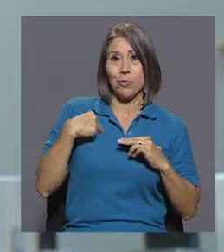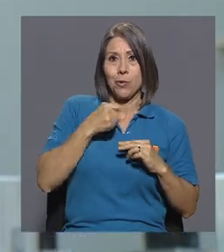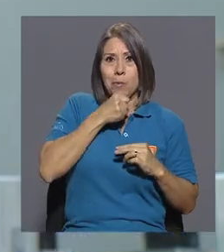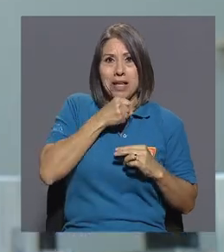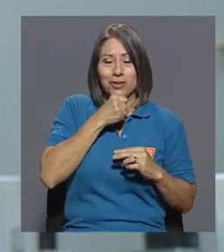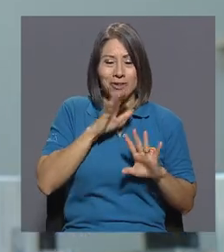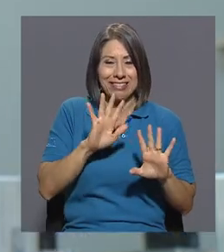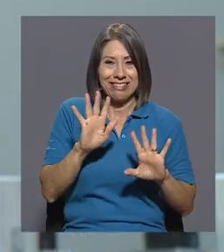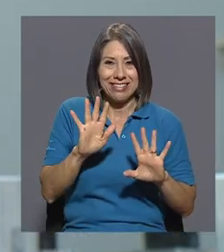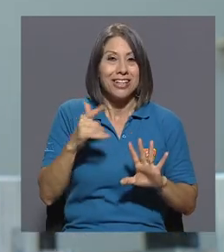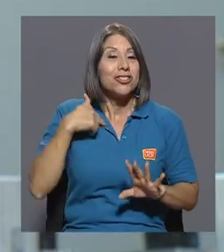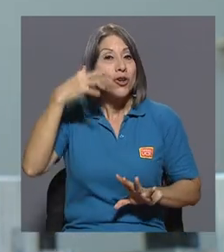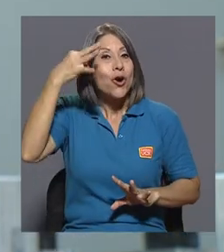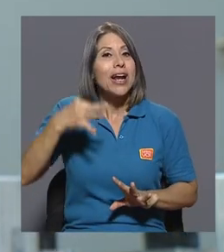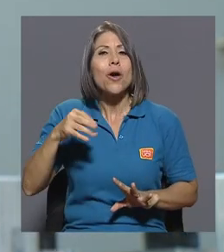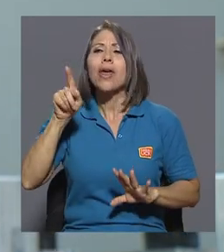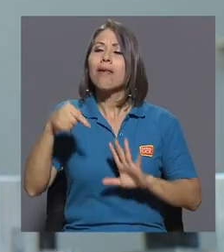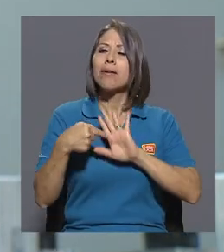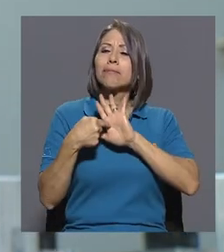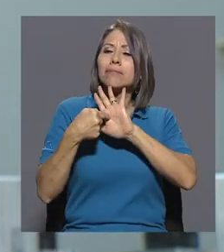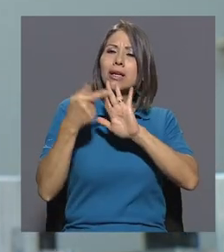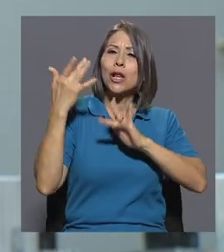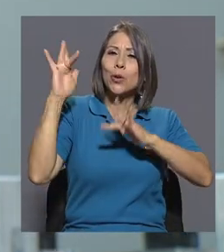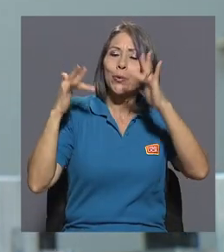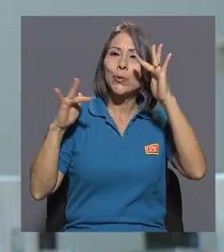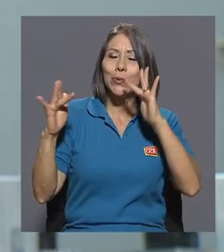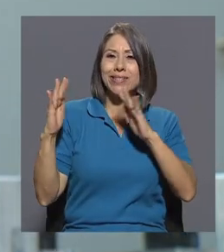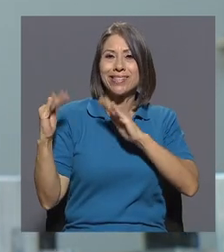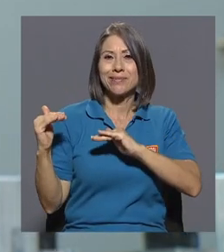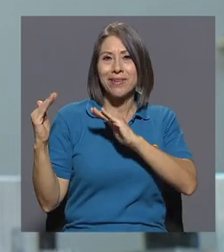hay que tener luz, hay que tener esperanza, hay que tener